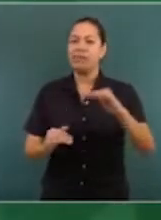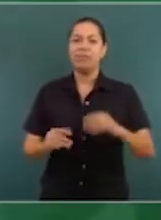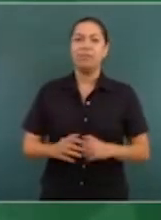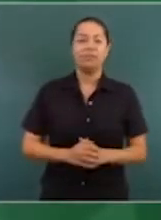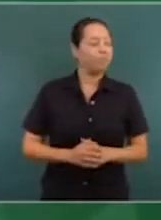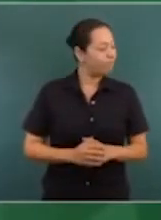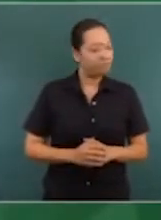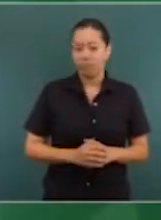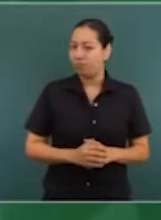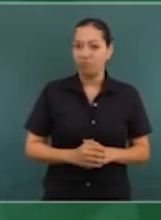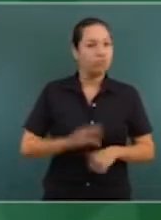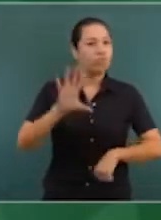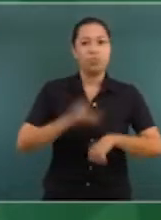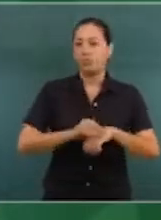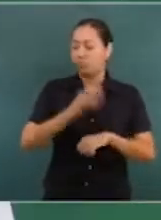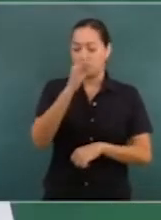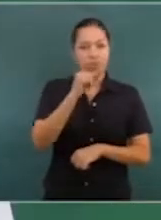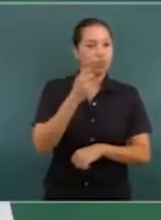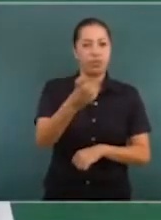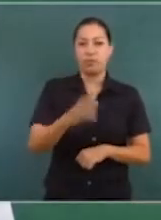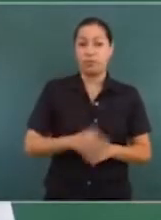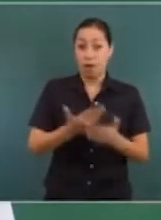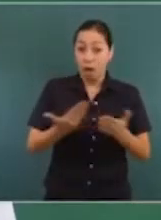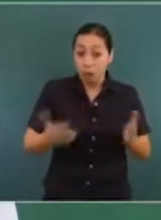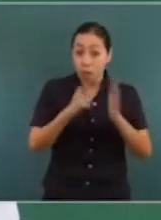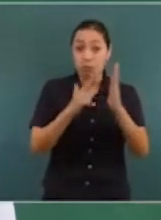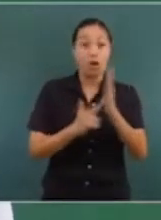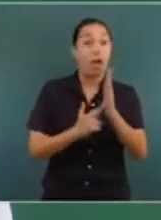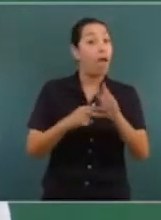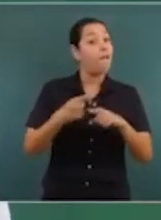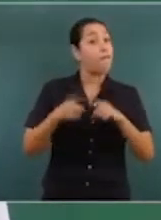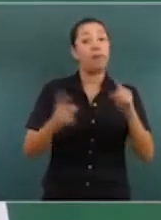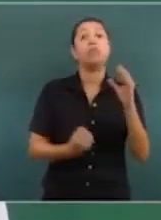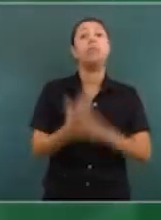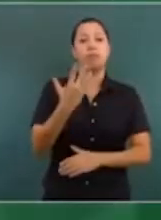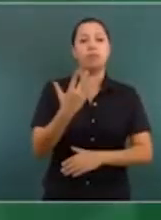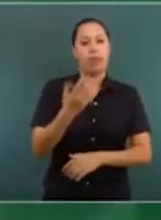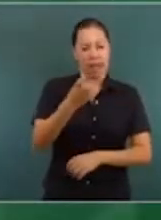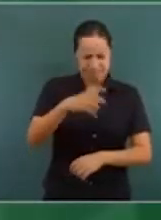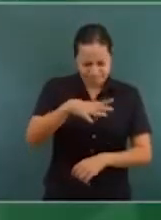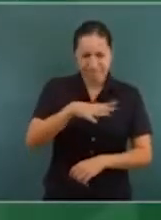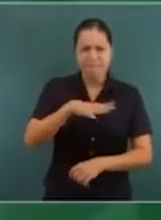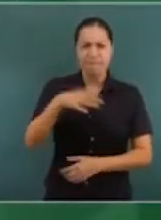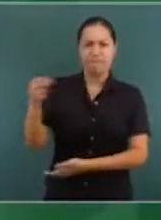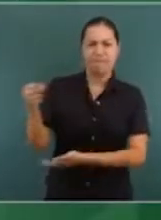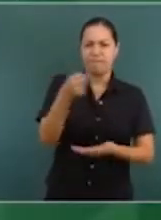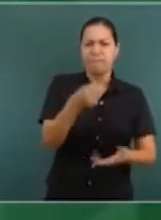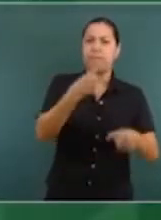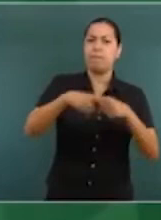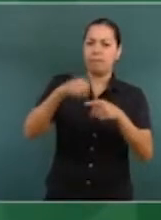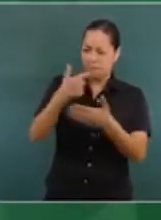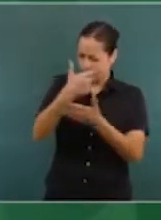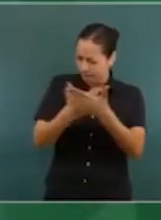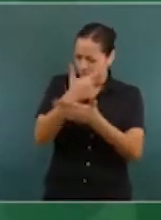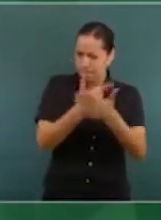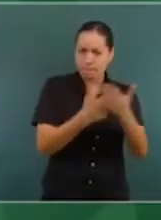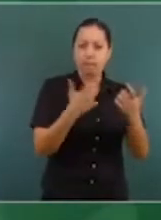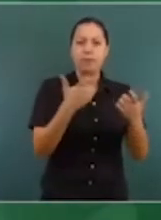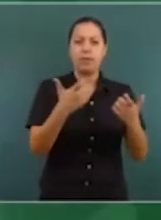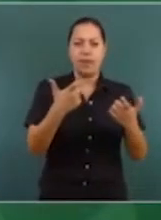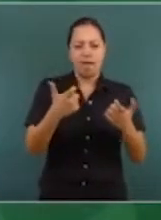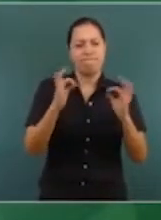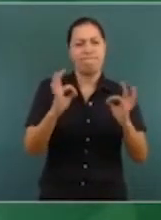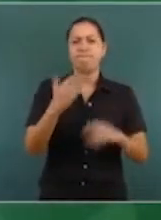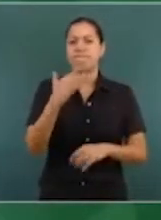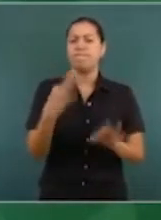Son nuevas reglas. Por eso tenemos presupuesto, tenemos finanzas públicas sanas. Podemos